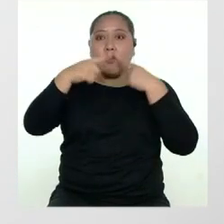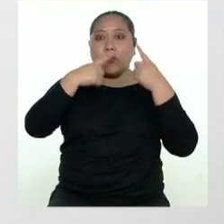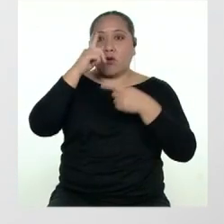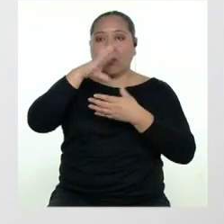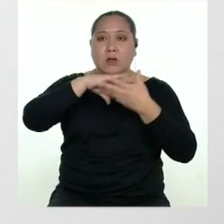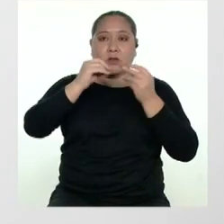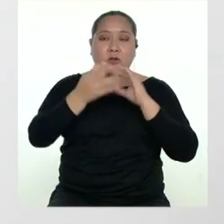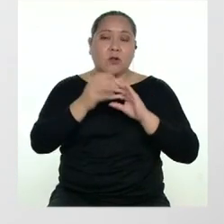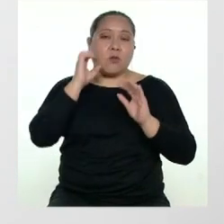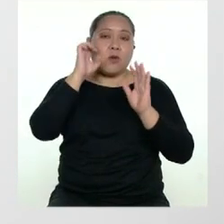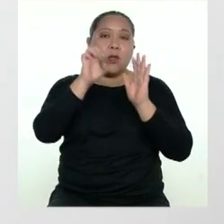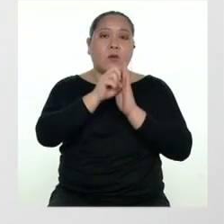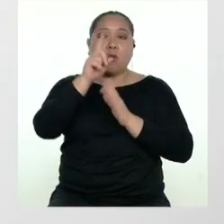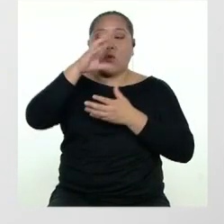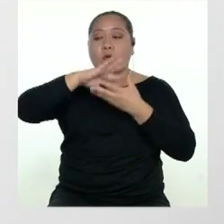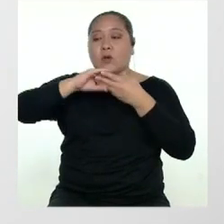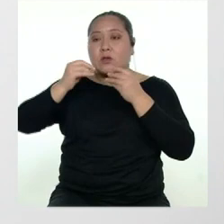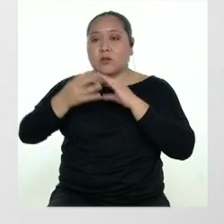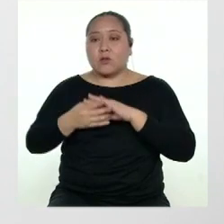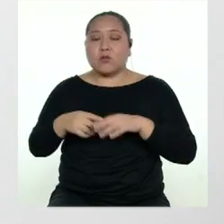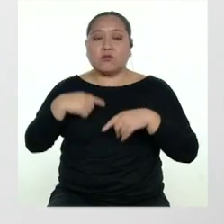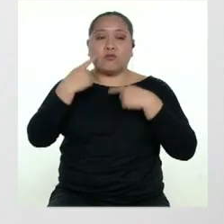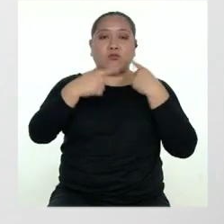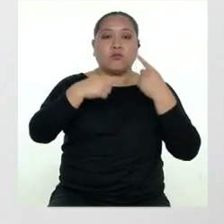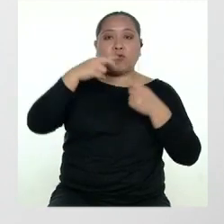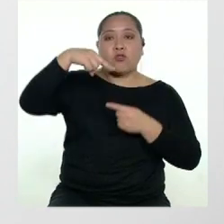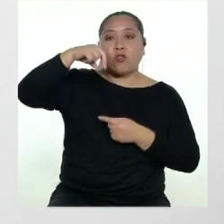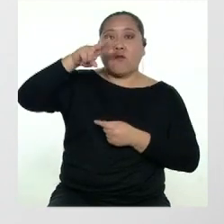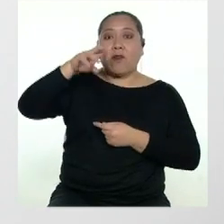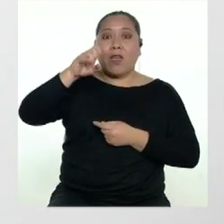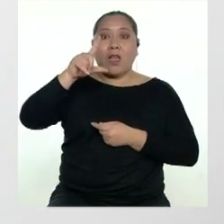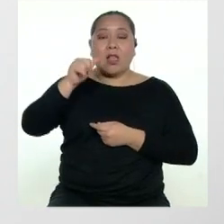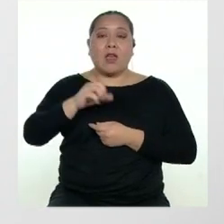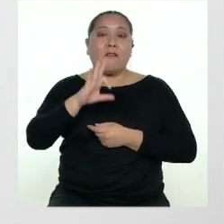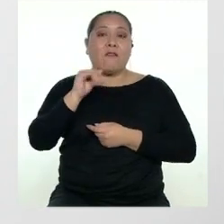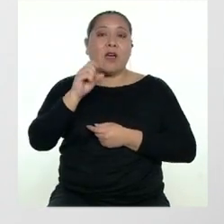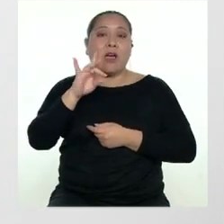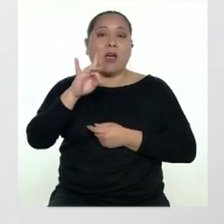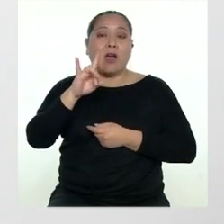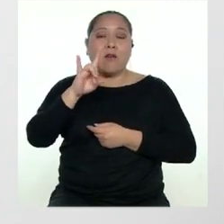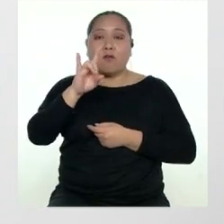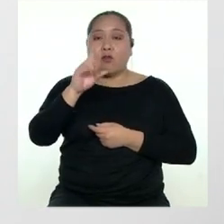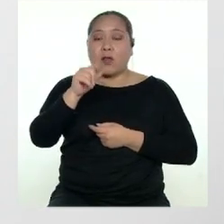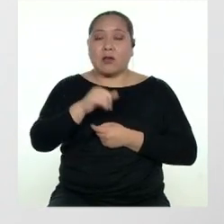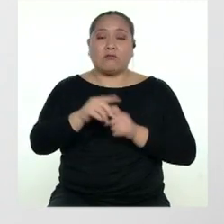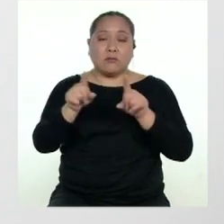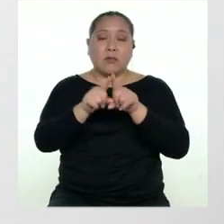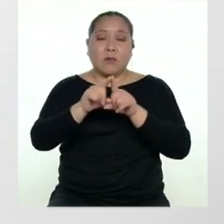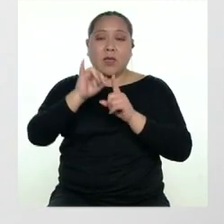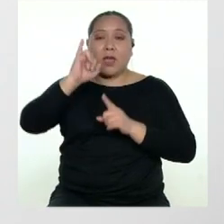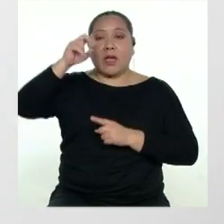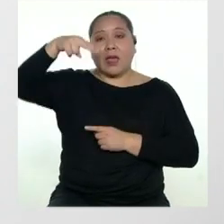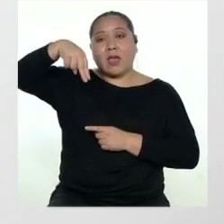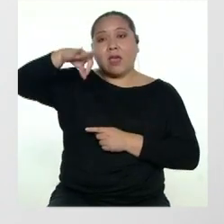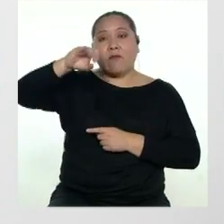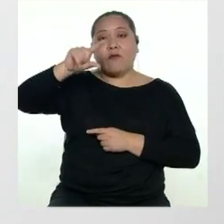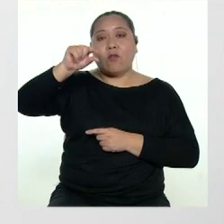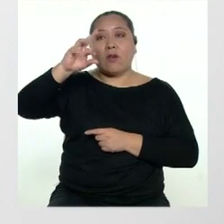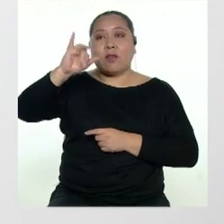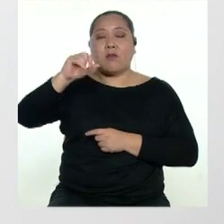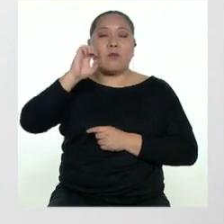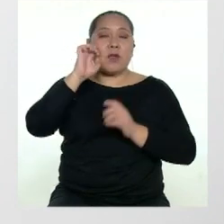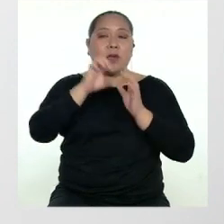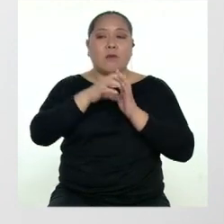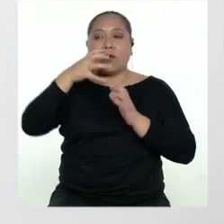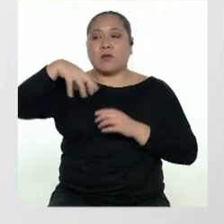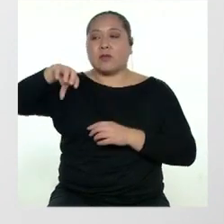ejemplo, a través de un cuento, una novela, una fábula, en la infografía también. Por ejemplo, existen las